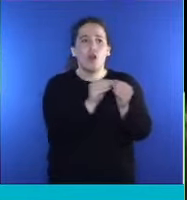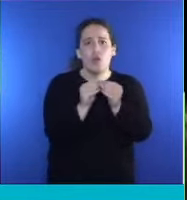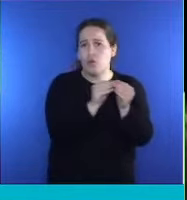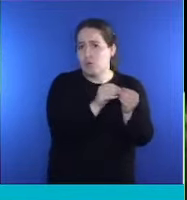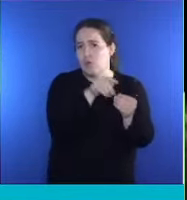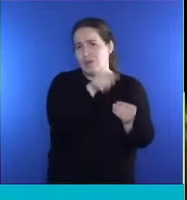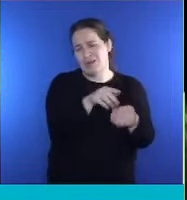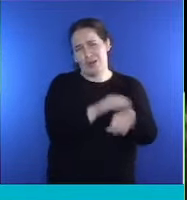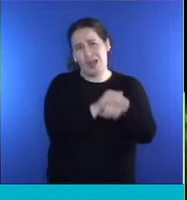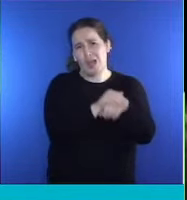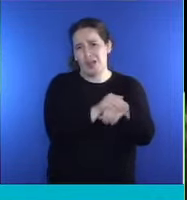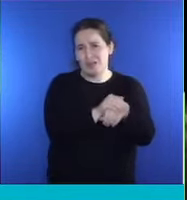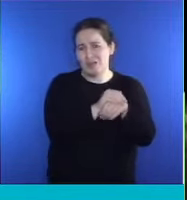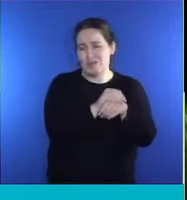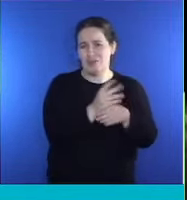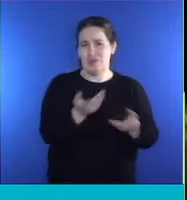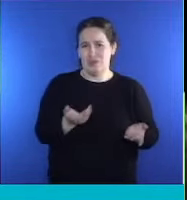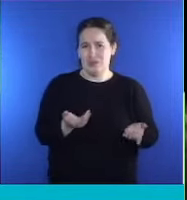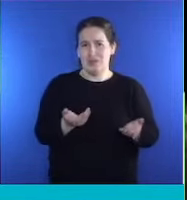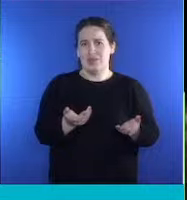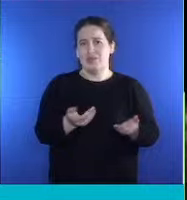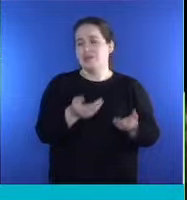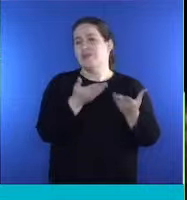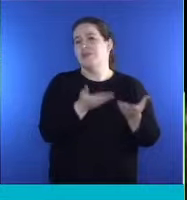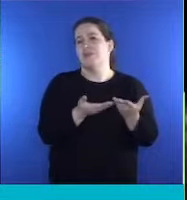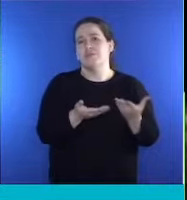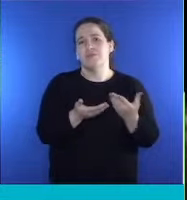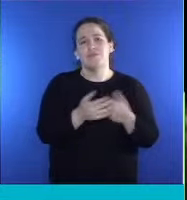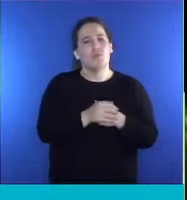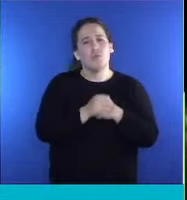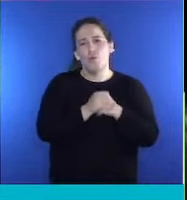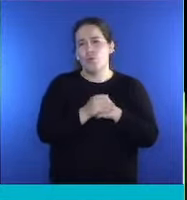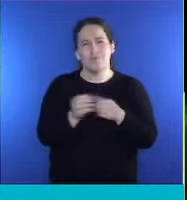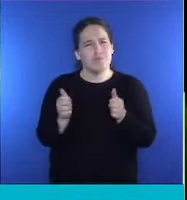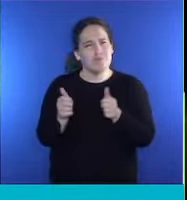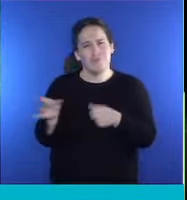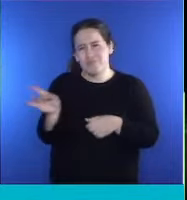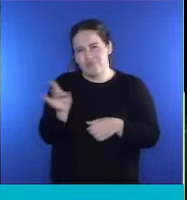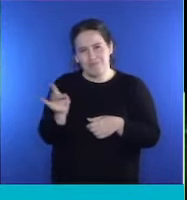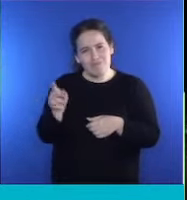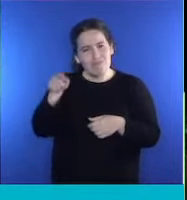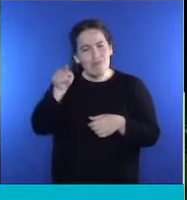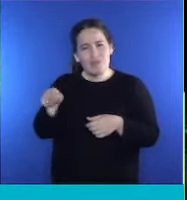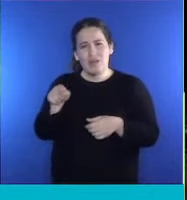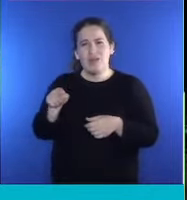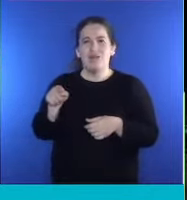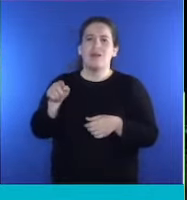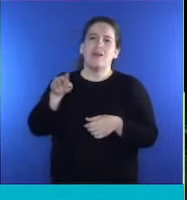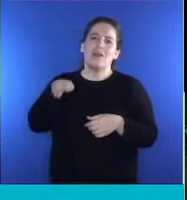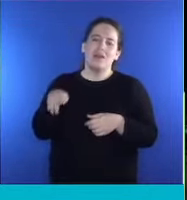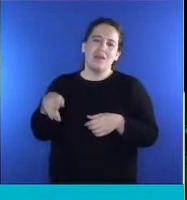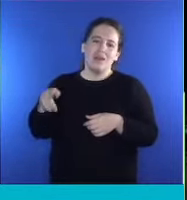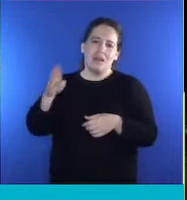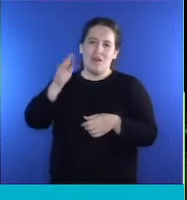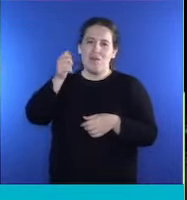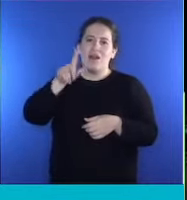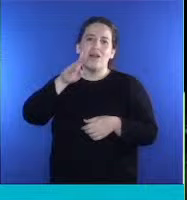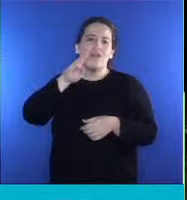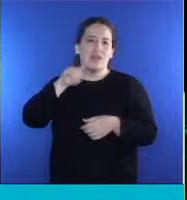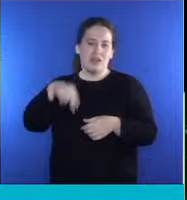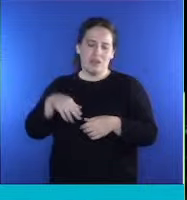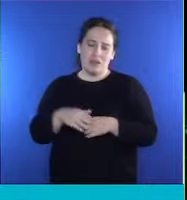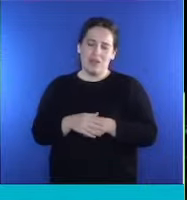gran amigo muy muy mano derecha muy compañero de de caminata del negro